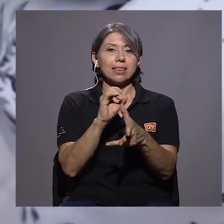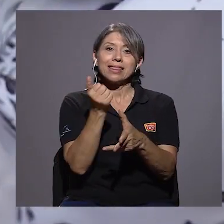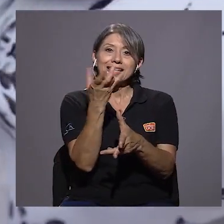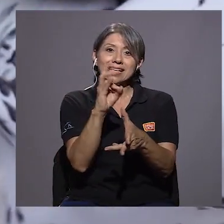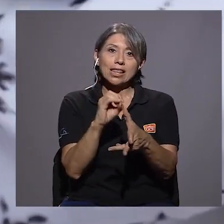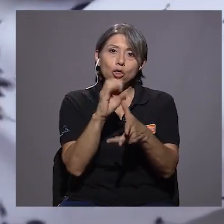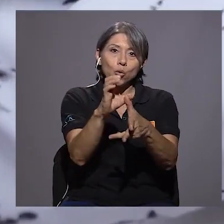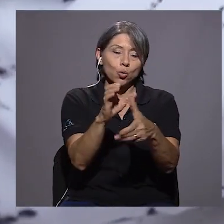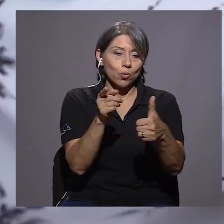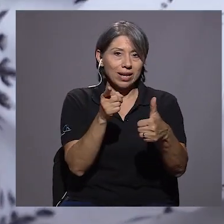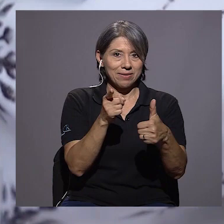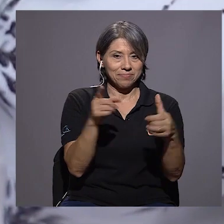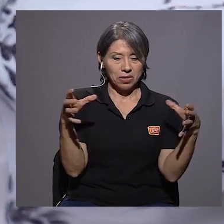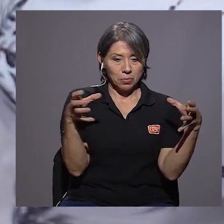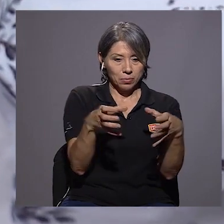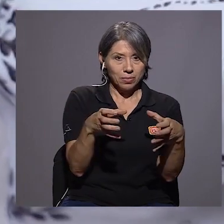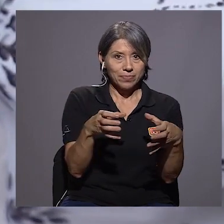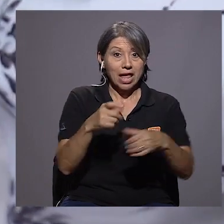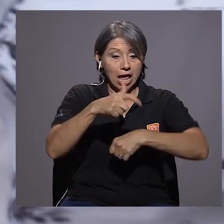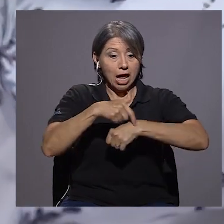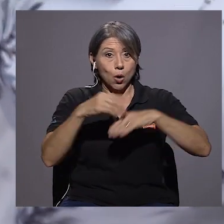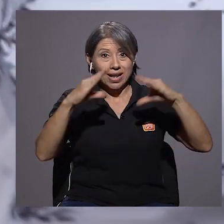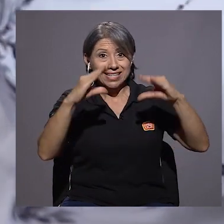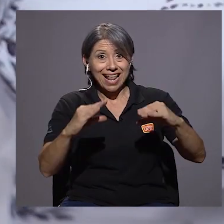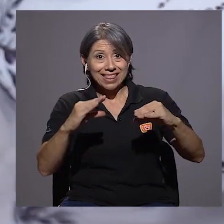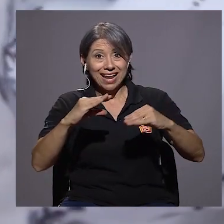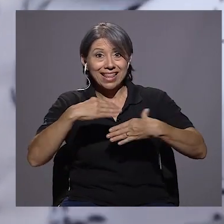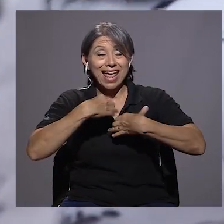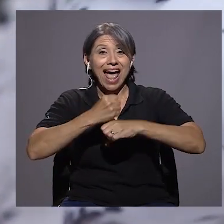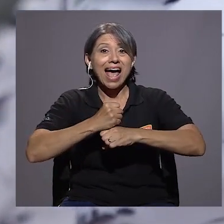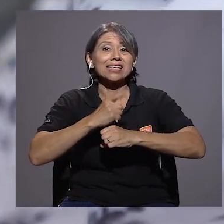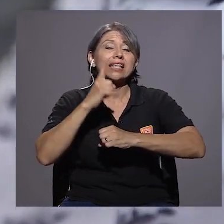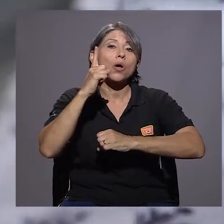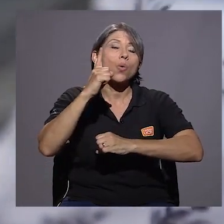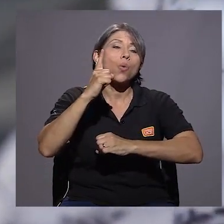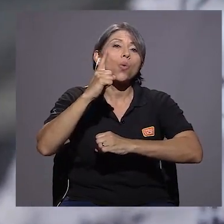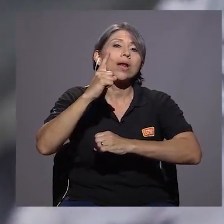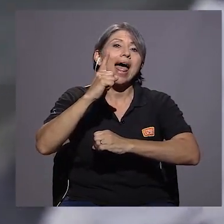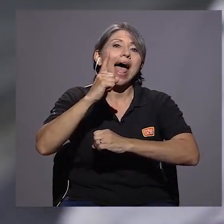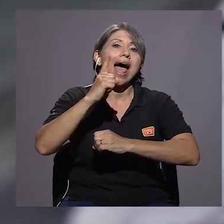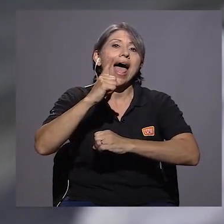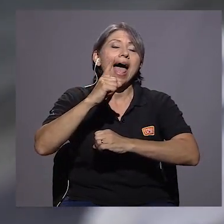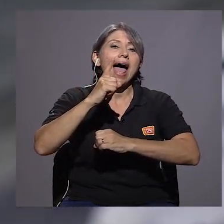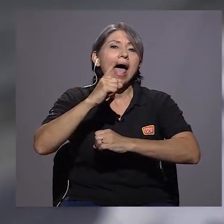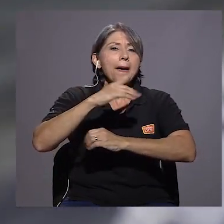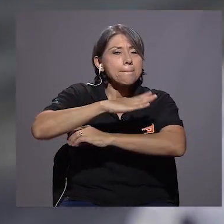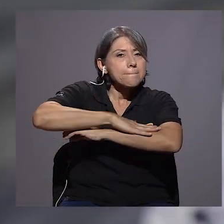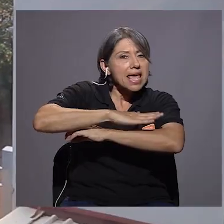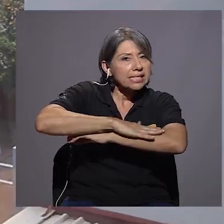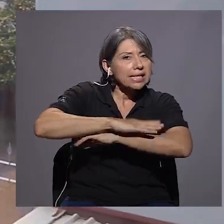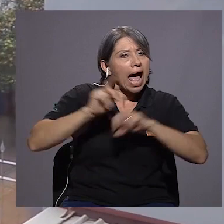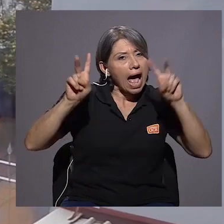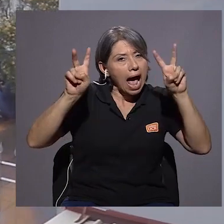Autónoma 17 de octubre, incluidos entre ellos, se ejecuta en horas de la tarde una mesa